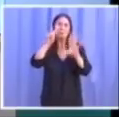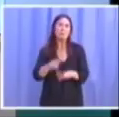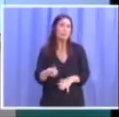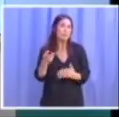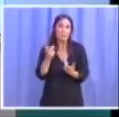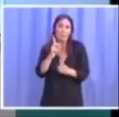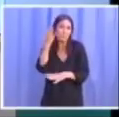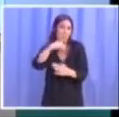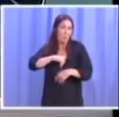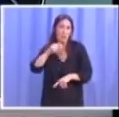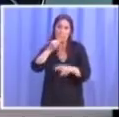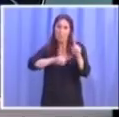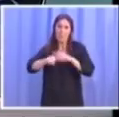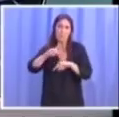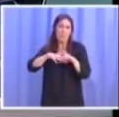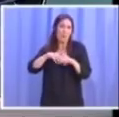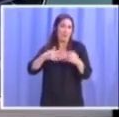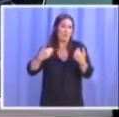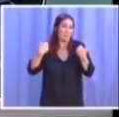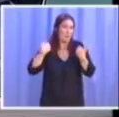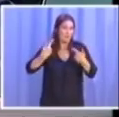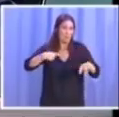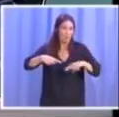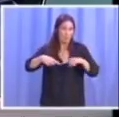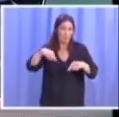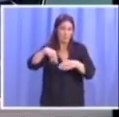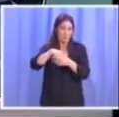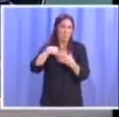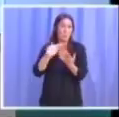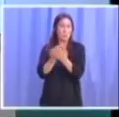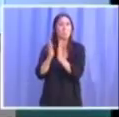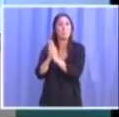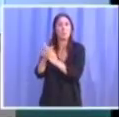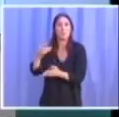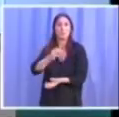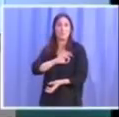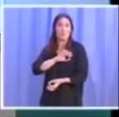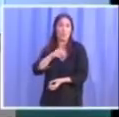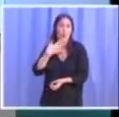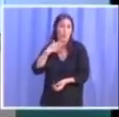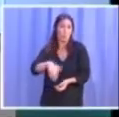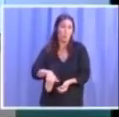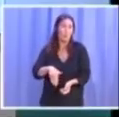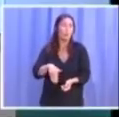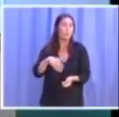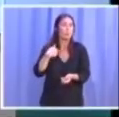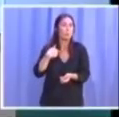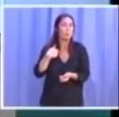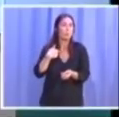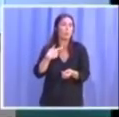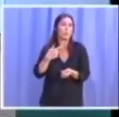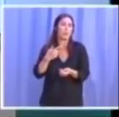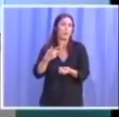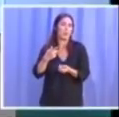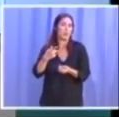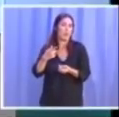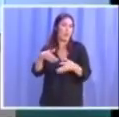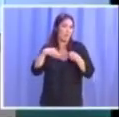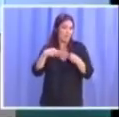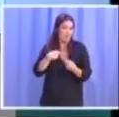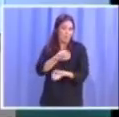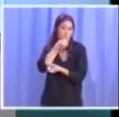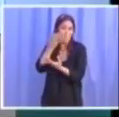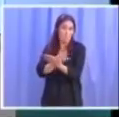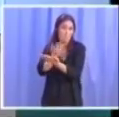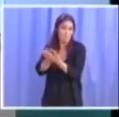ningún problema por la dirección de la cadena, y yo le rogaría al señor Cuenca que tomara guante de lo que estoy solicitando y